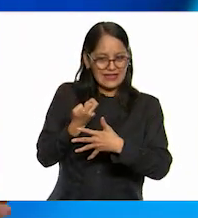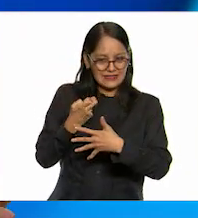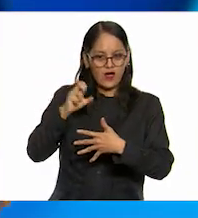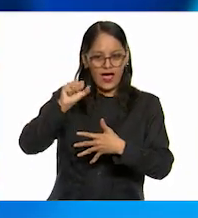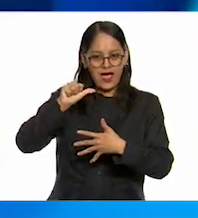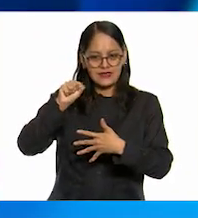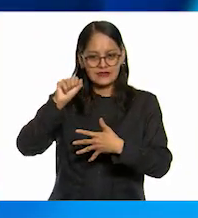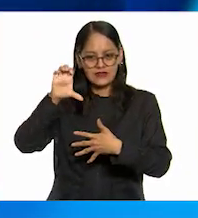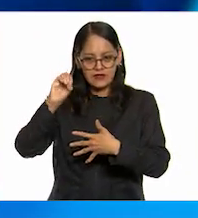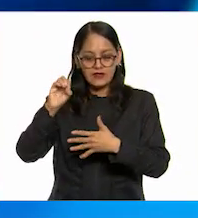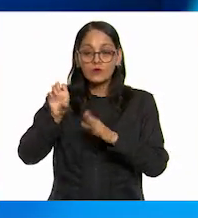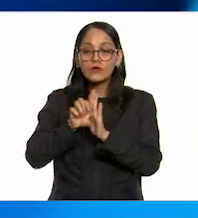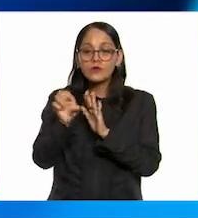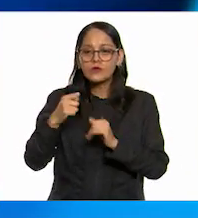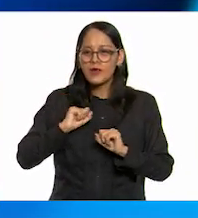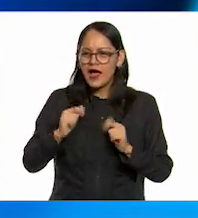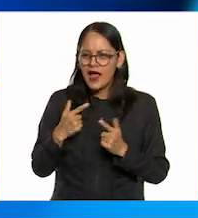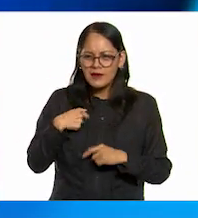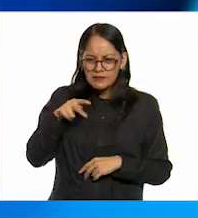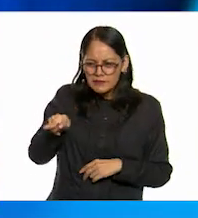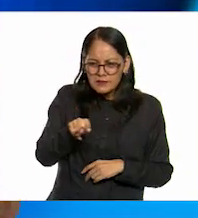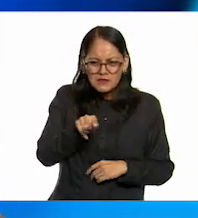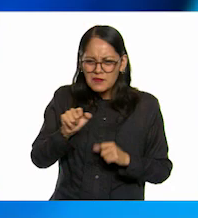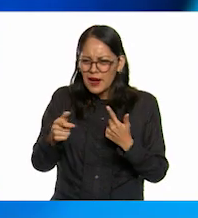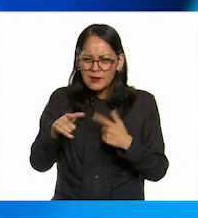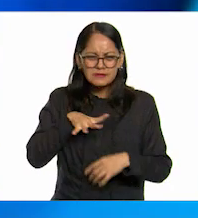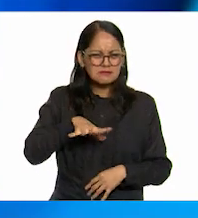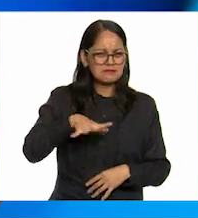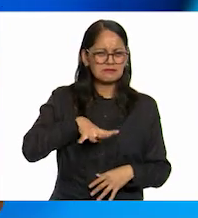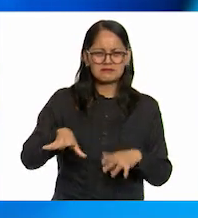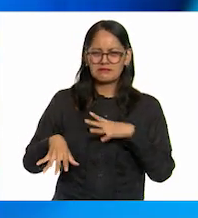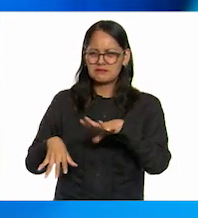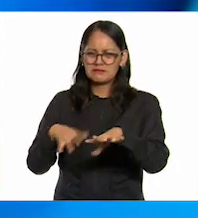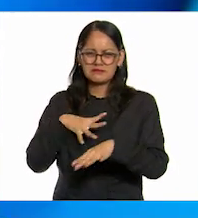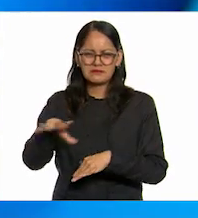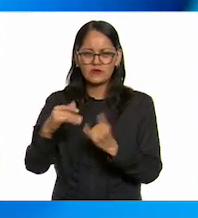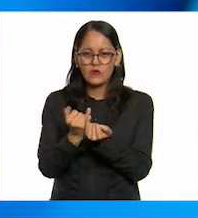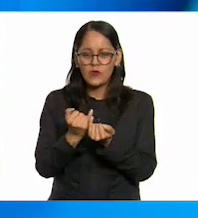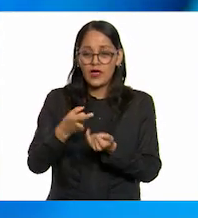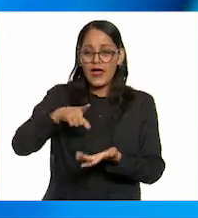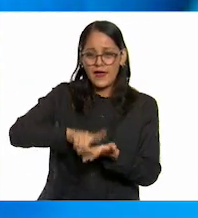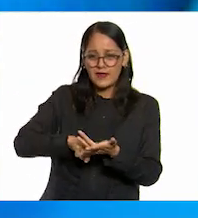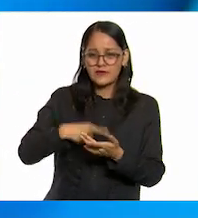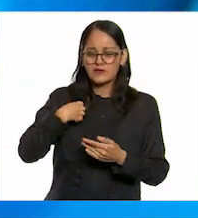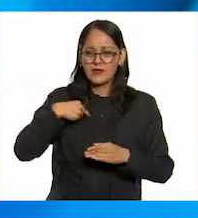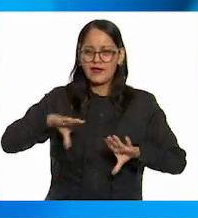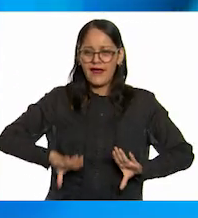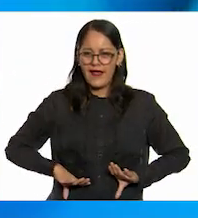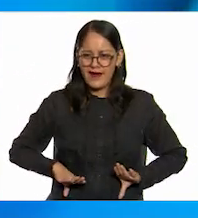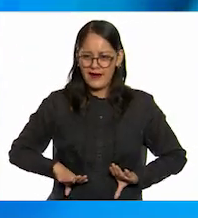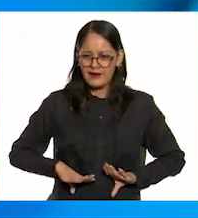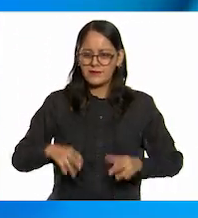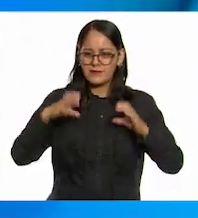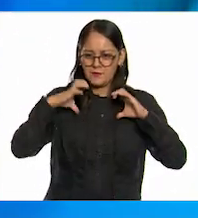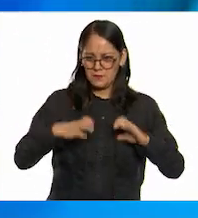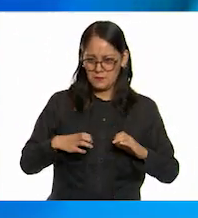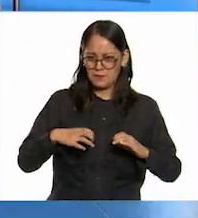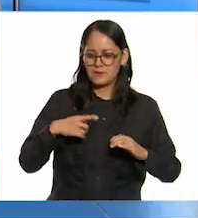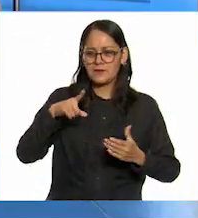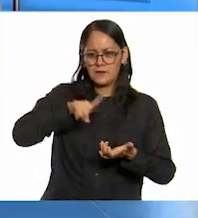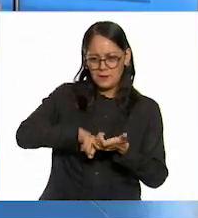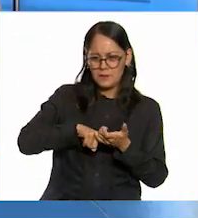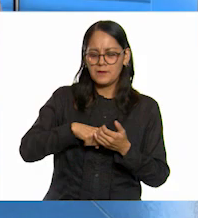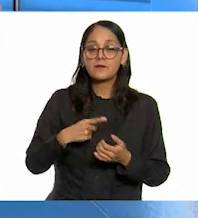cuando sentimos repulsión por cosas que tienen que ver con nuestras características fisiológicas